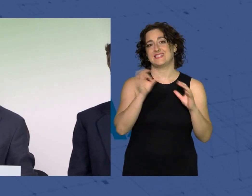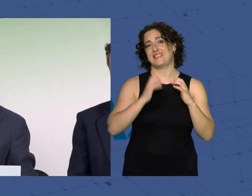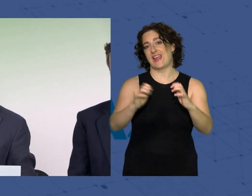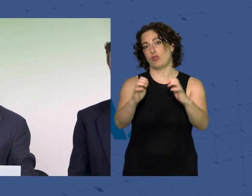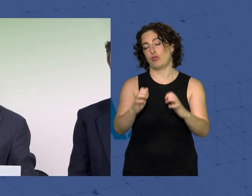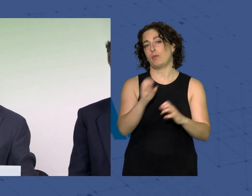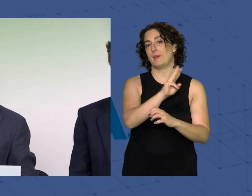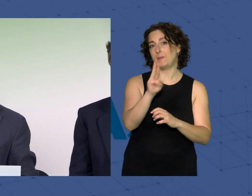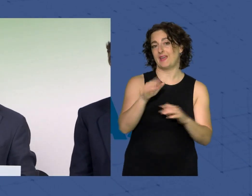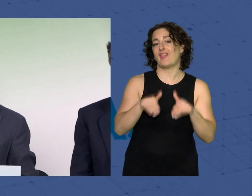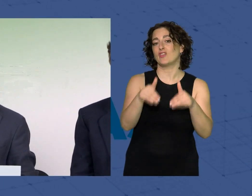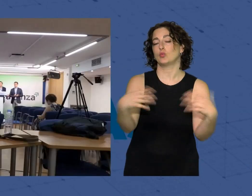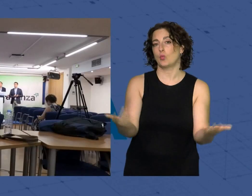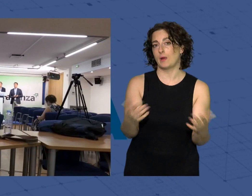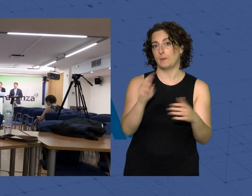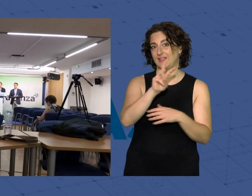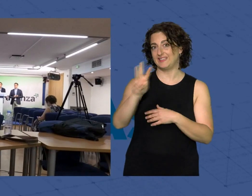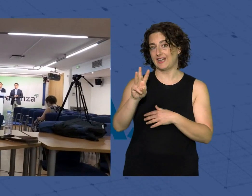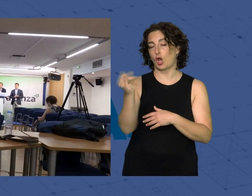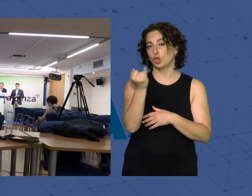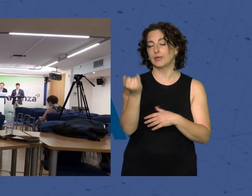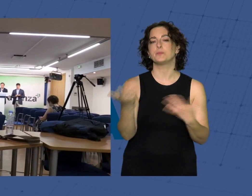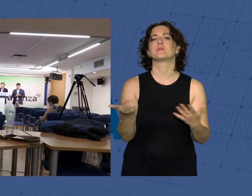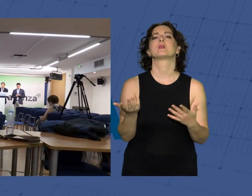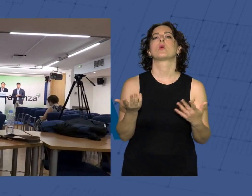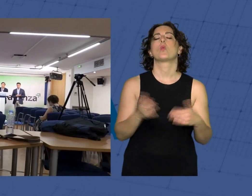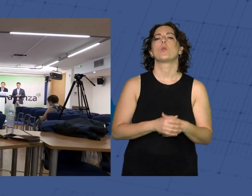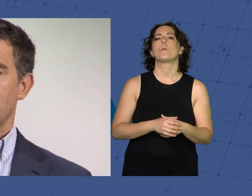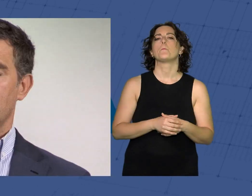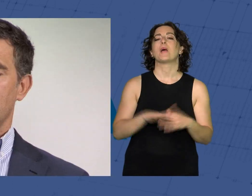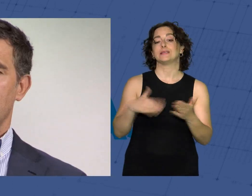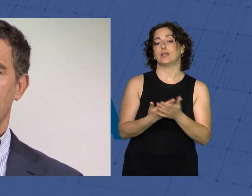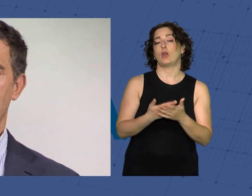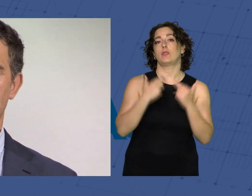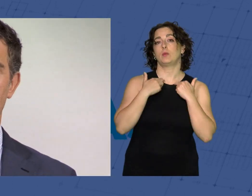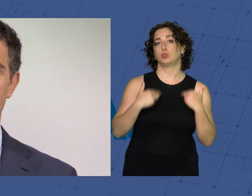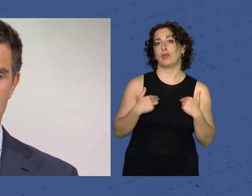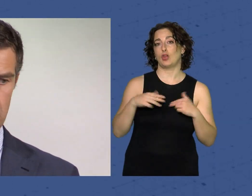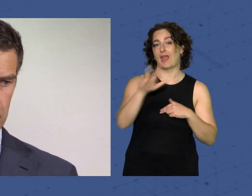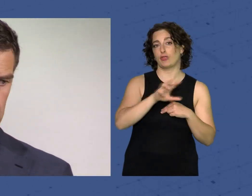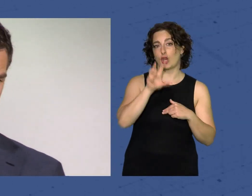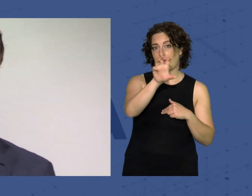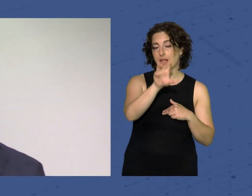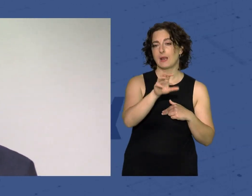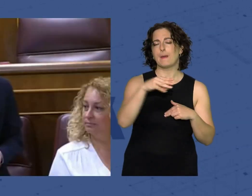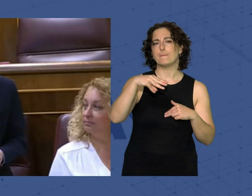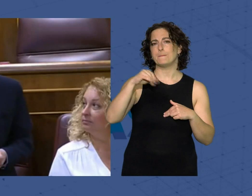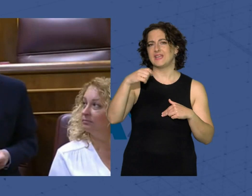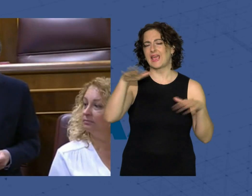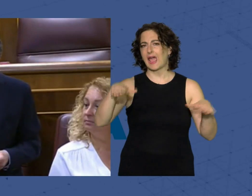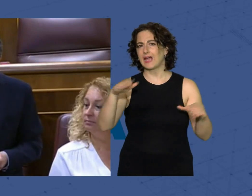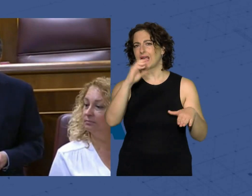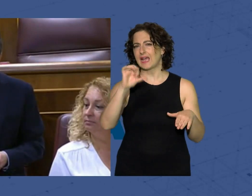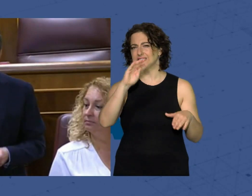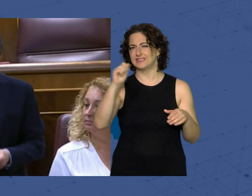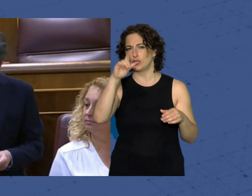populares almerienses para el 23J son los siguientes. Los hasta ahora diputados nacionales Miguel Ángel Castellón y Juan